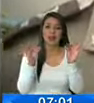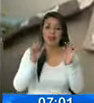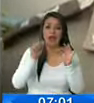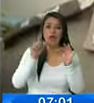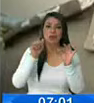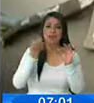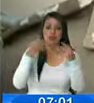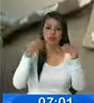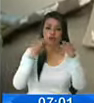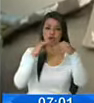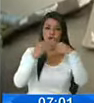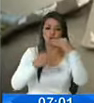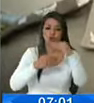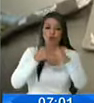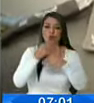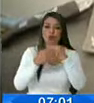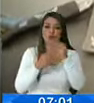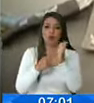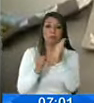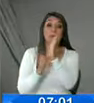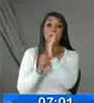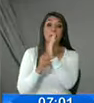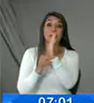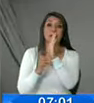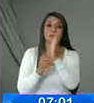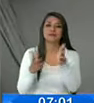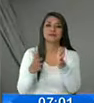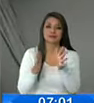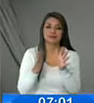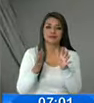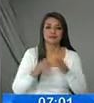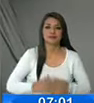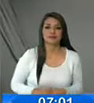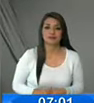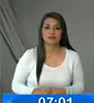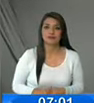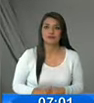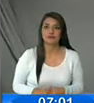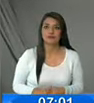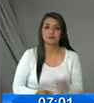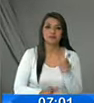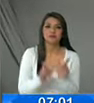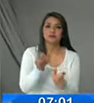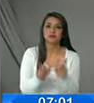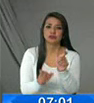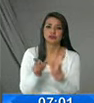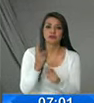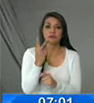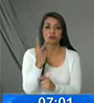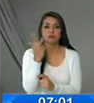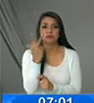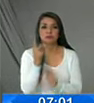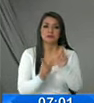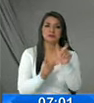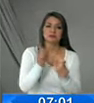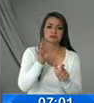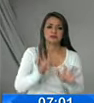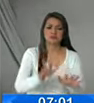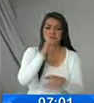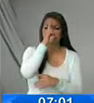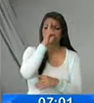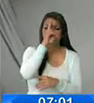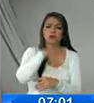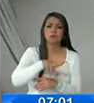que es la base de del producto. Normalmente son varias personas, de dos, tres personas, en